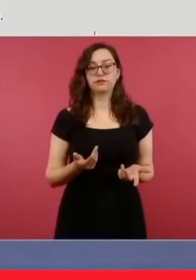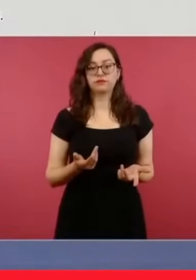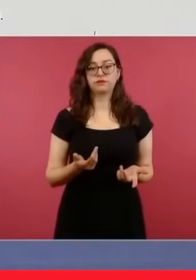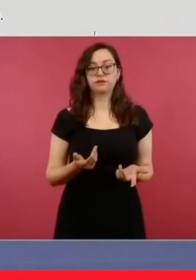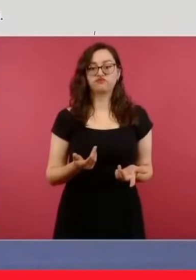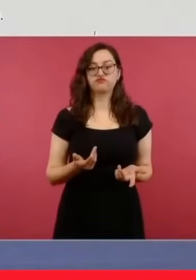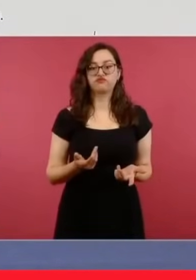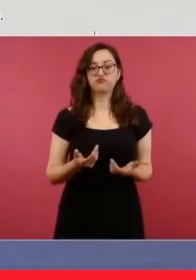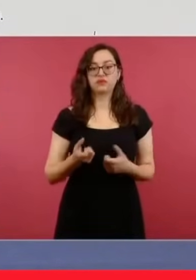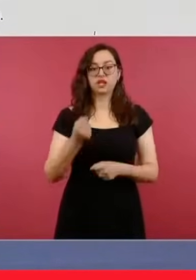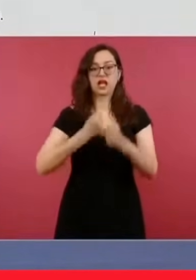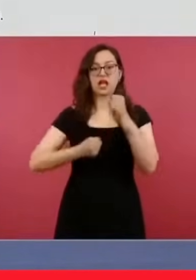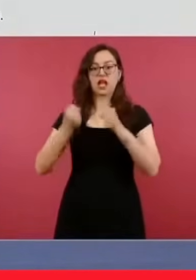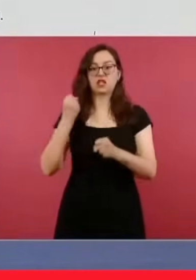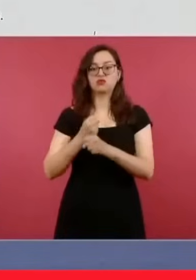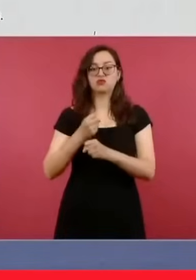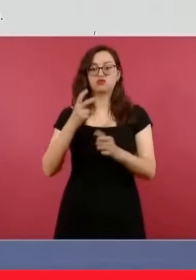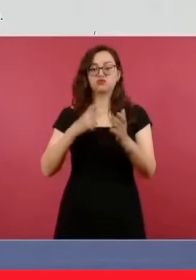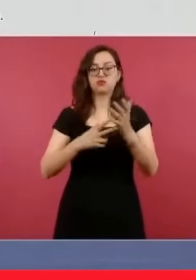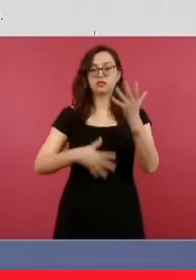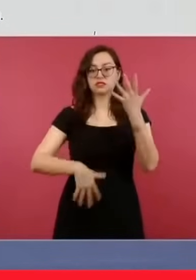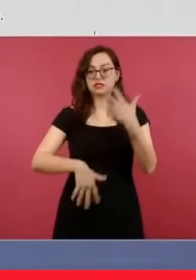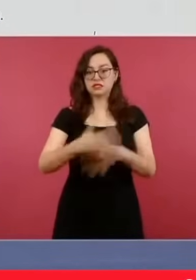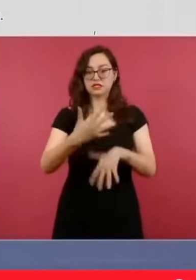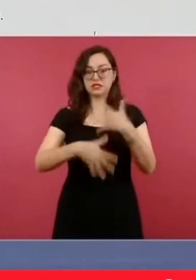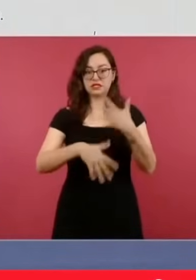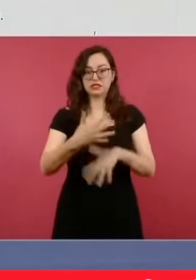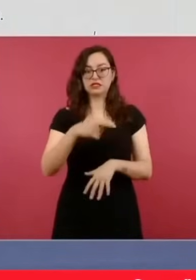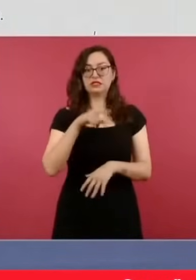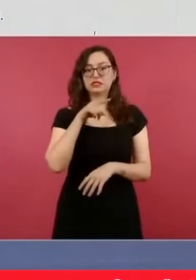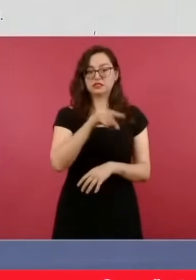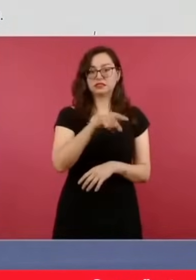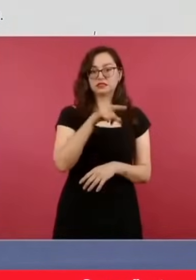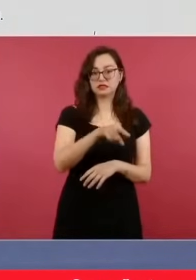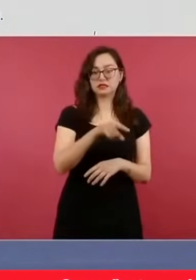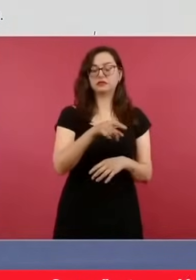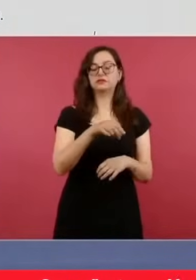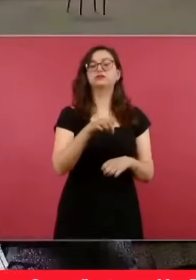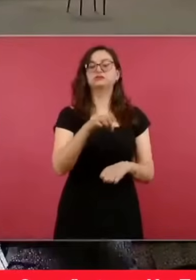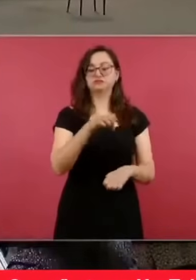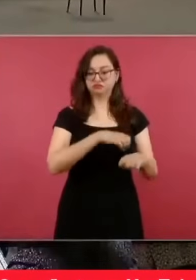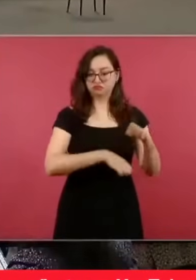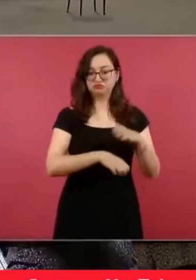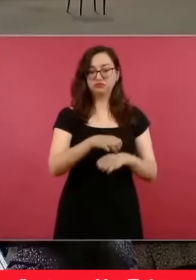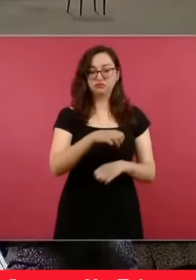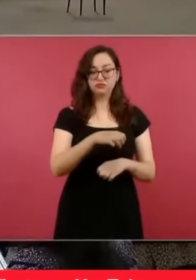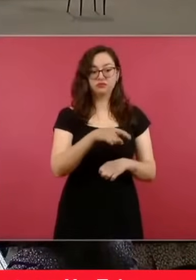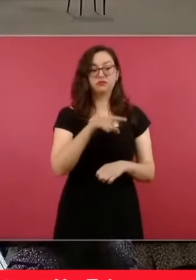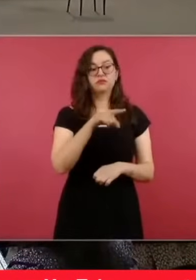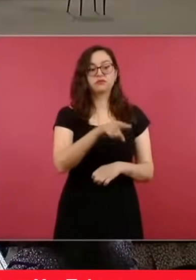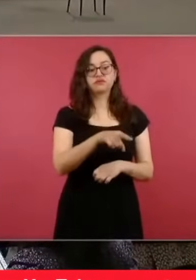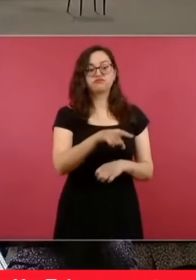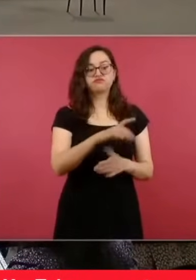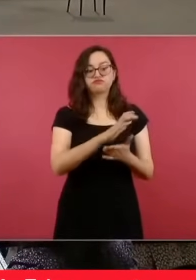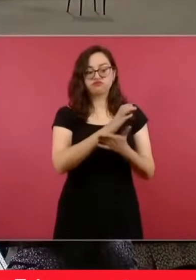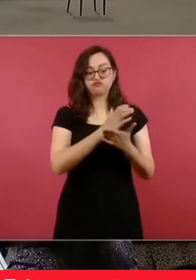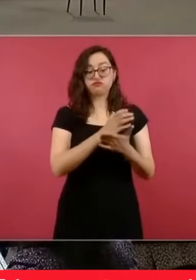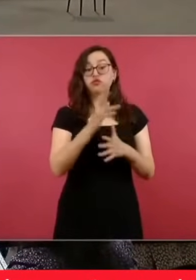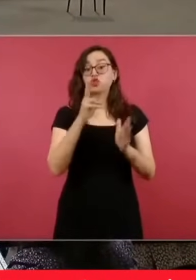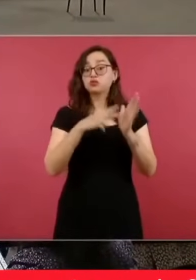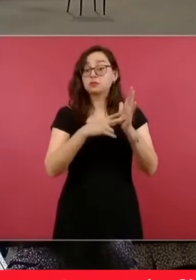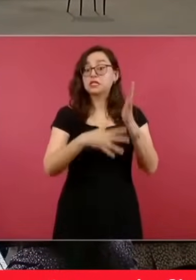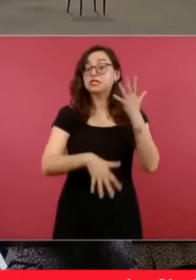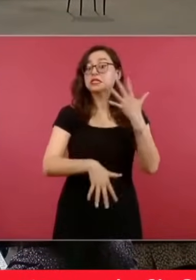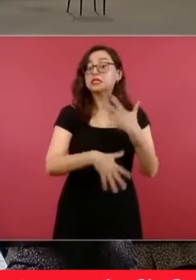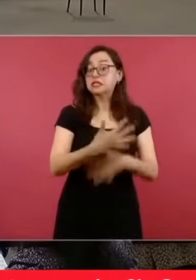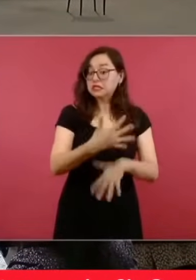Trafigura celebraron diversos contratos para que esta empresa construyera un complejo procesador, una planta en